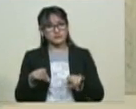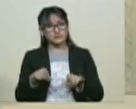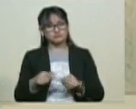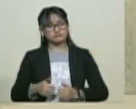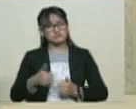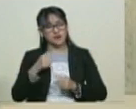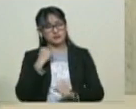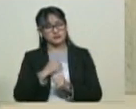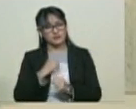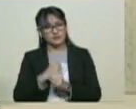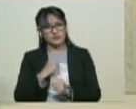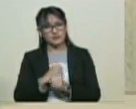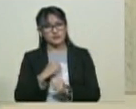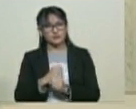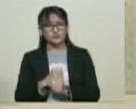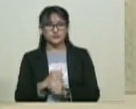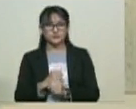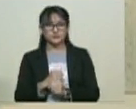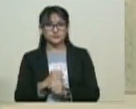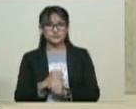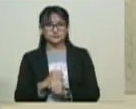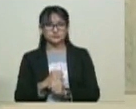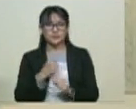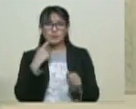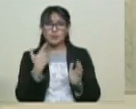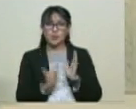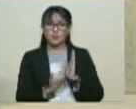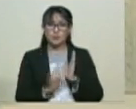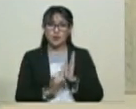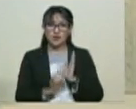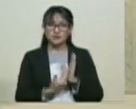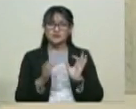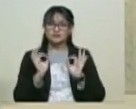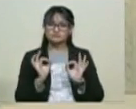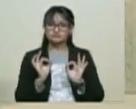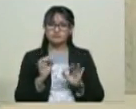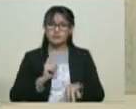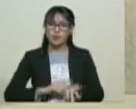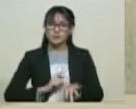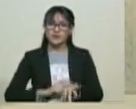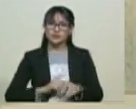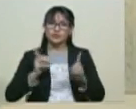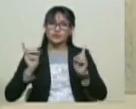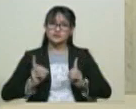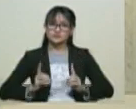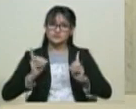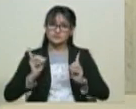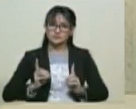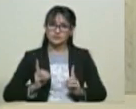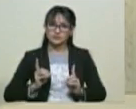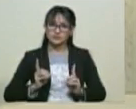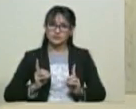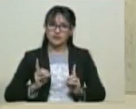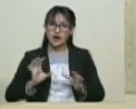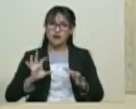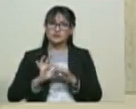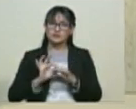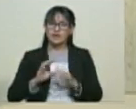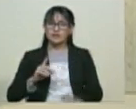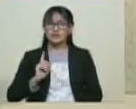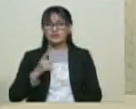de trabajo, con propuestas oportunas, a tiempo, con decisiones activadas y que se